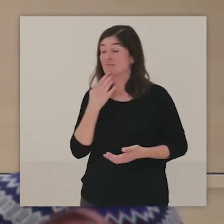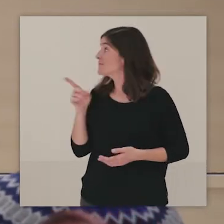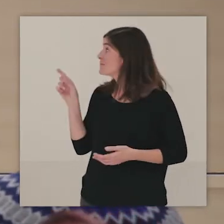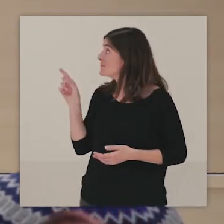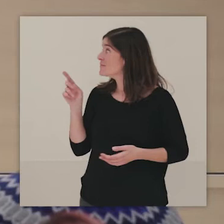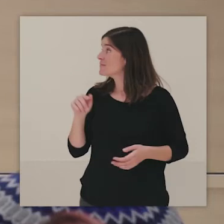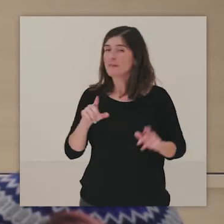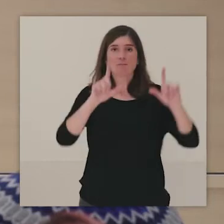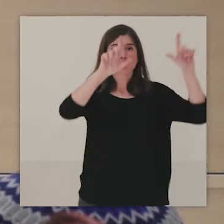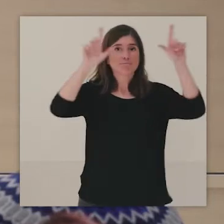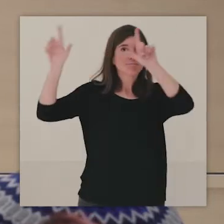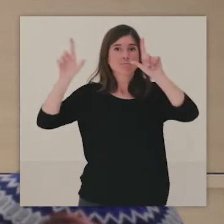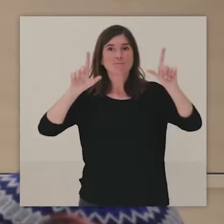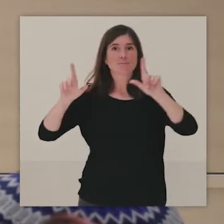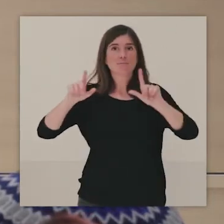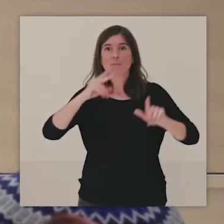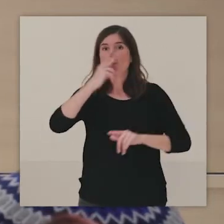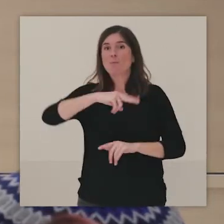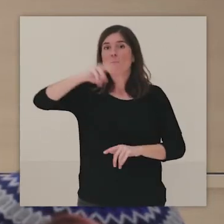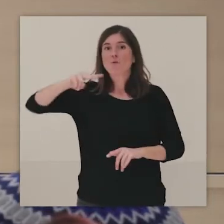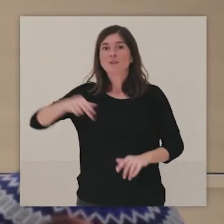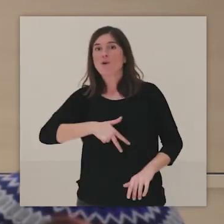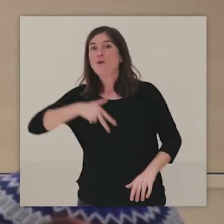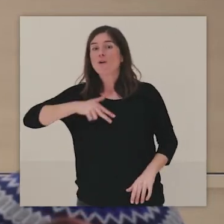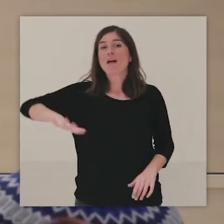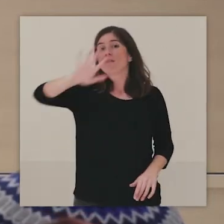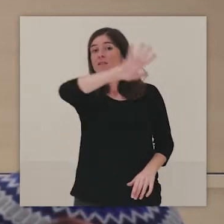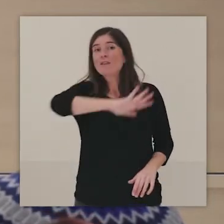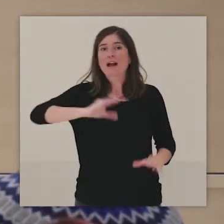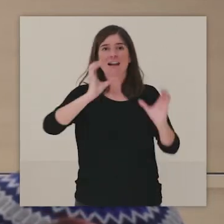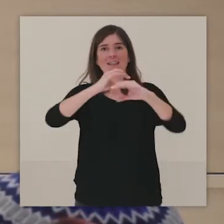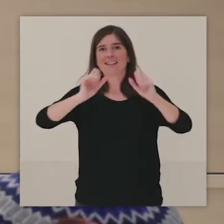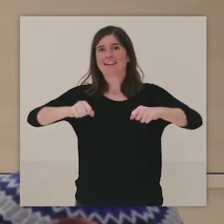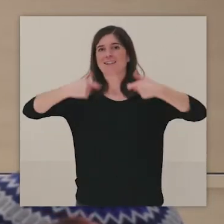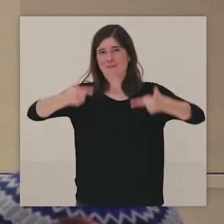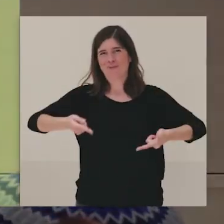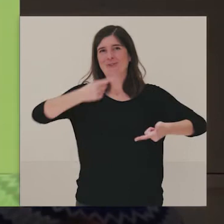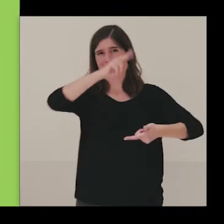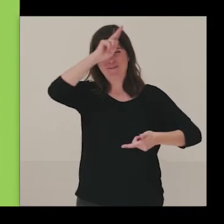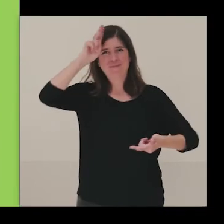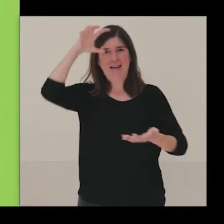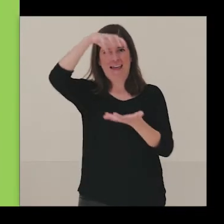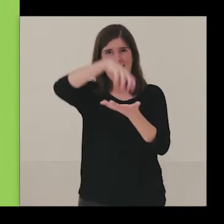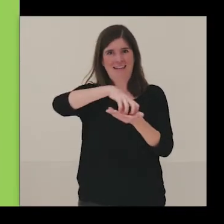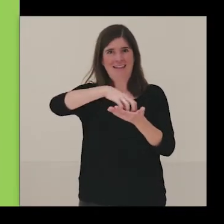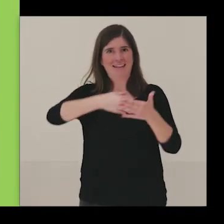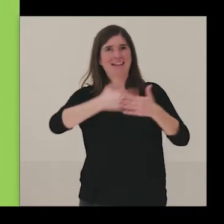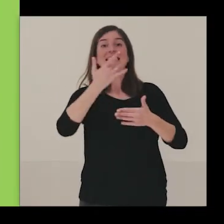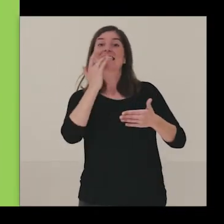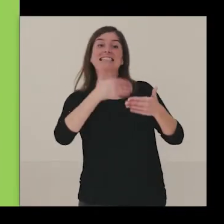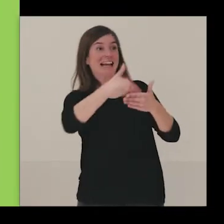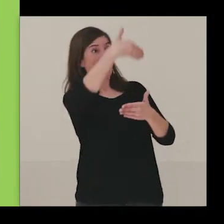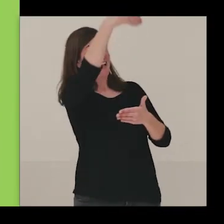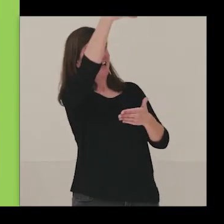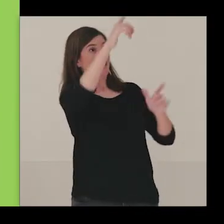hay un conjunto de cartelas en el Museo Nacional de Ciencias Naturales de Madrid. En la vitrina pusimos esa cartela en lectura